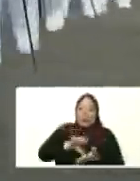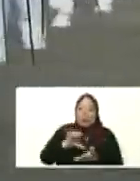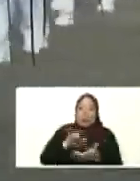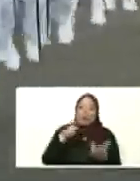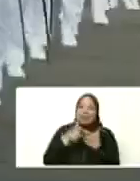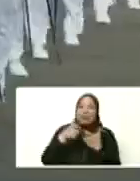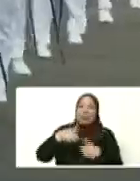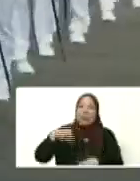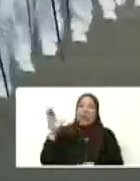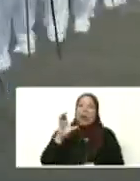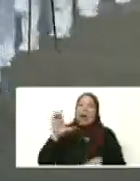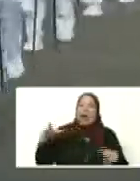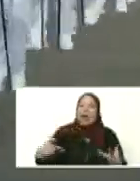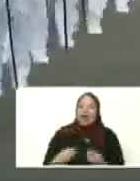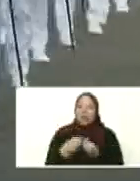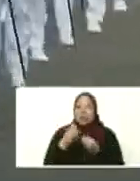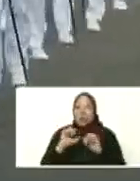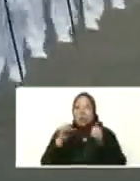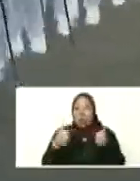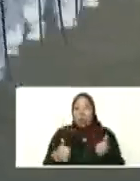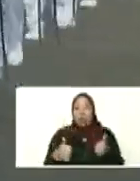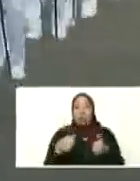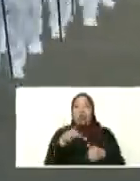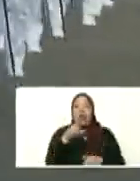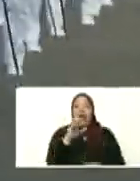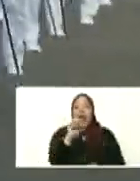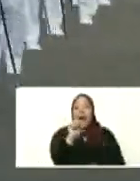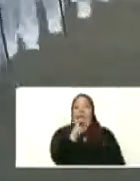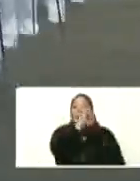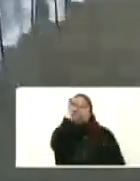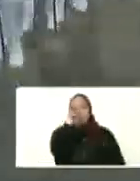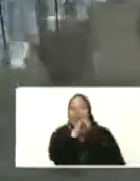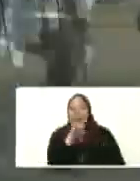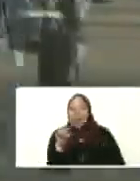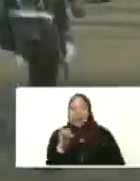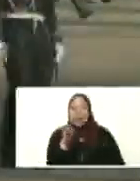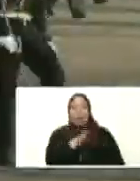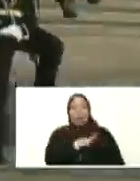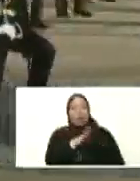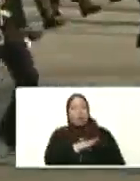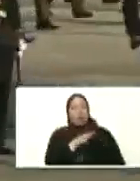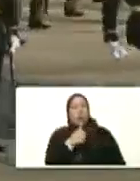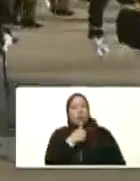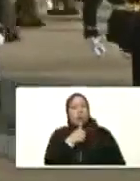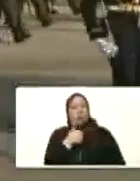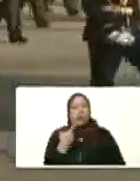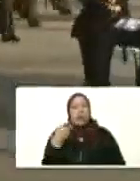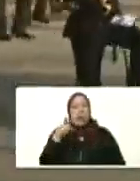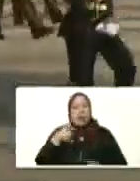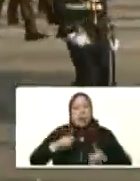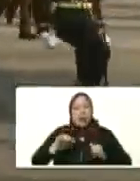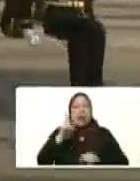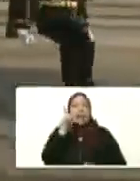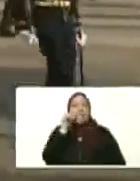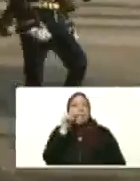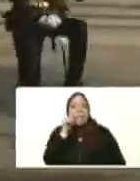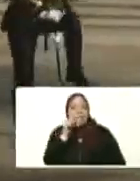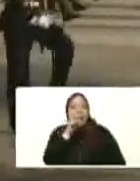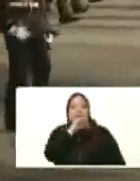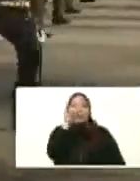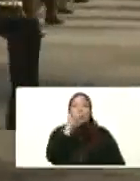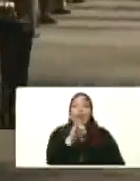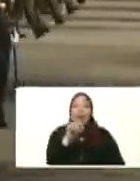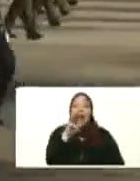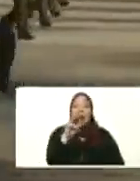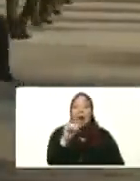dorada se encuentran las iniciales AZ. Este sable pertenecía al padre del general Ezequiel Zamora,